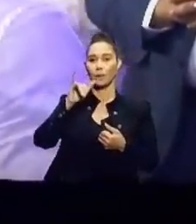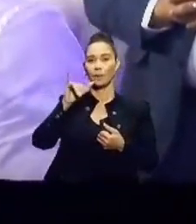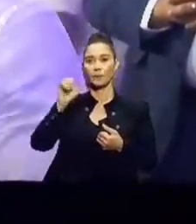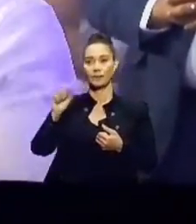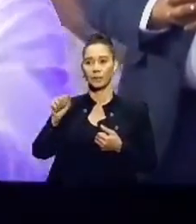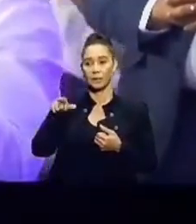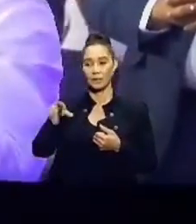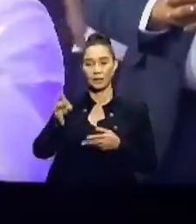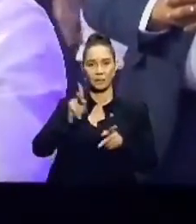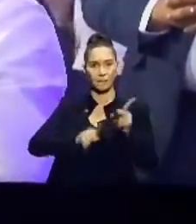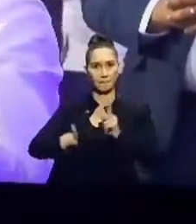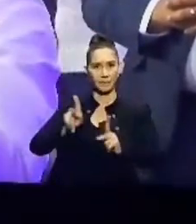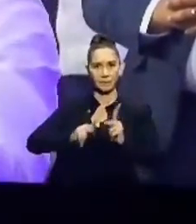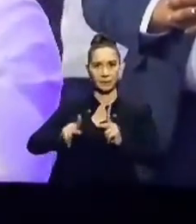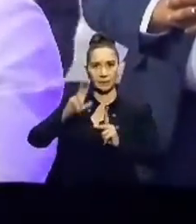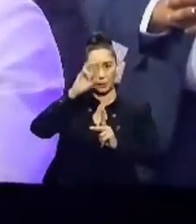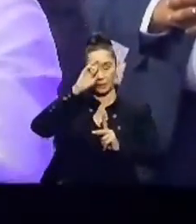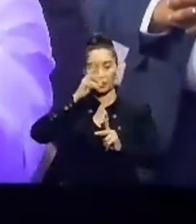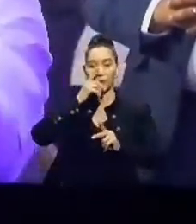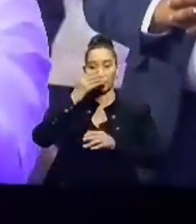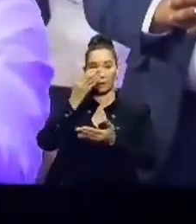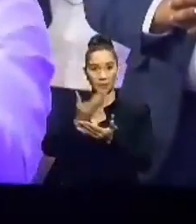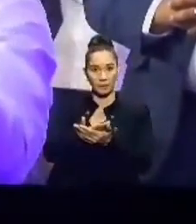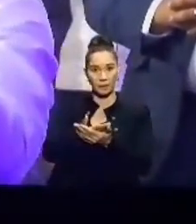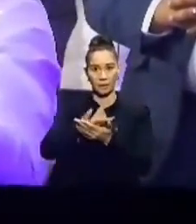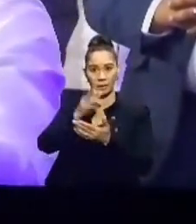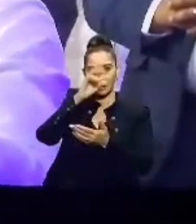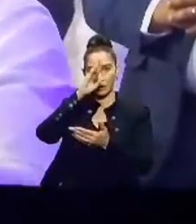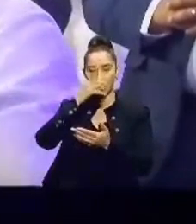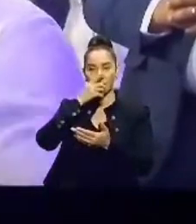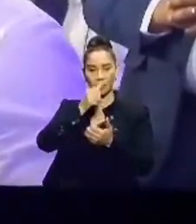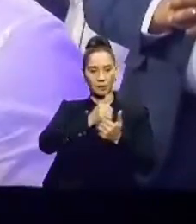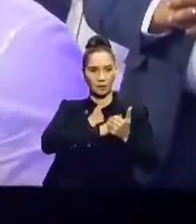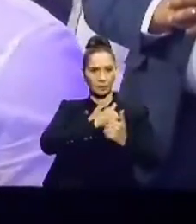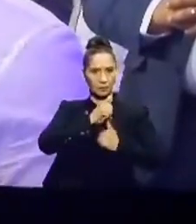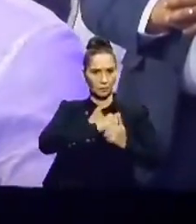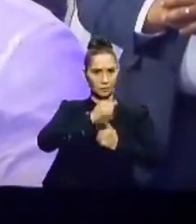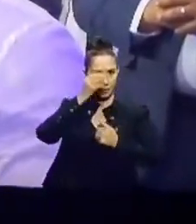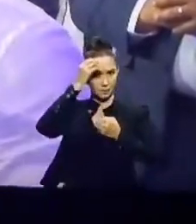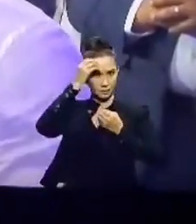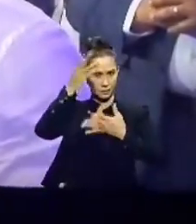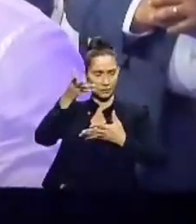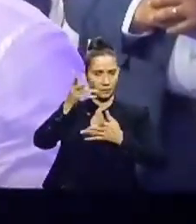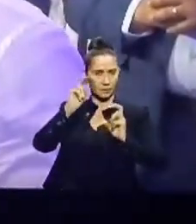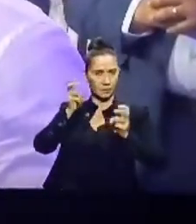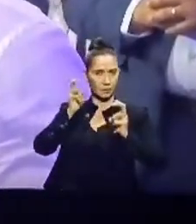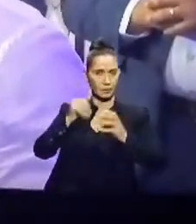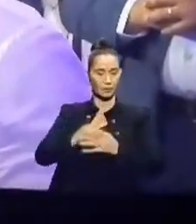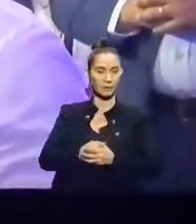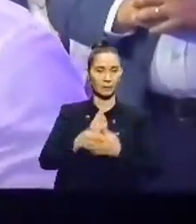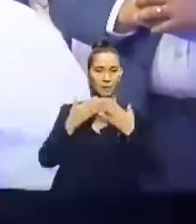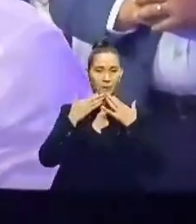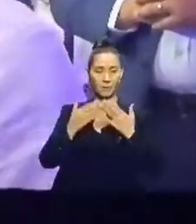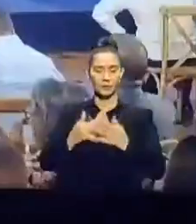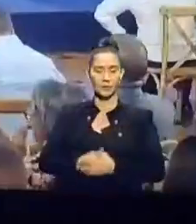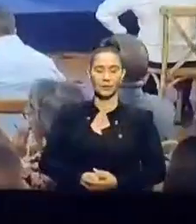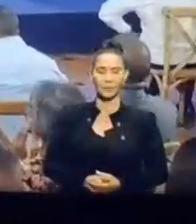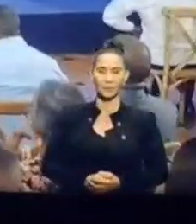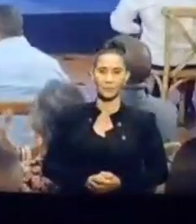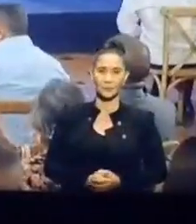todas estas áreas. ¿Ha recibido usted alguna información por parte de las Fuerzas Armadas con relación a este tema? Muchas